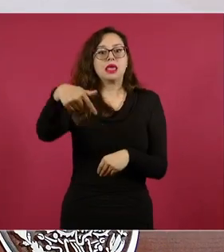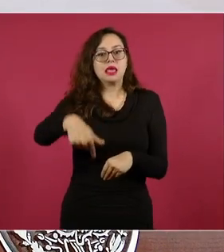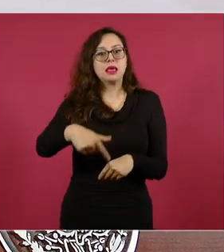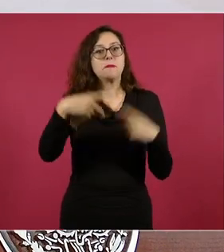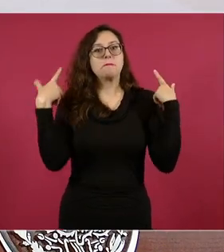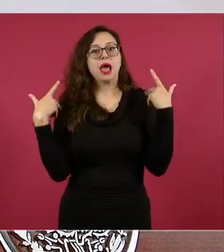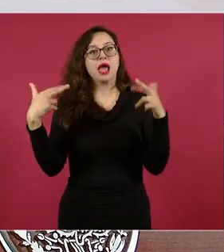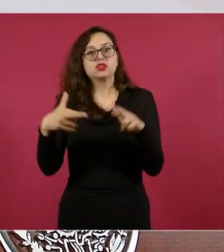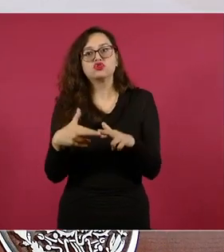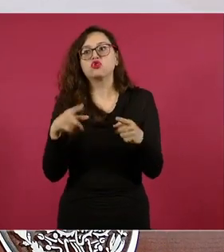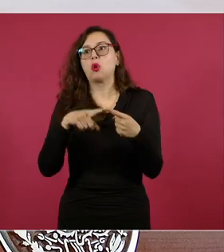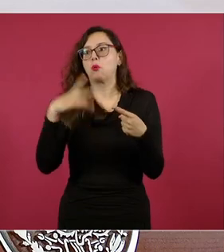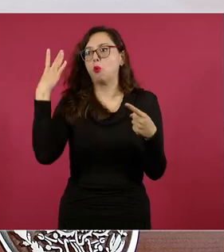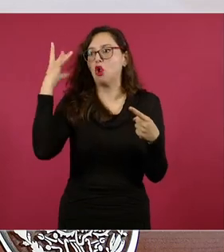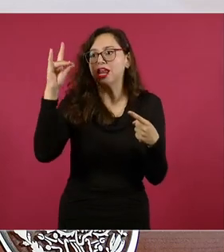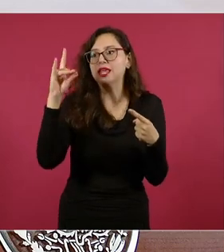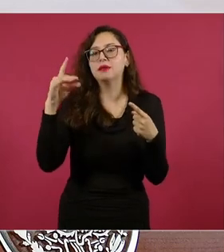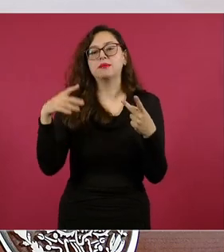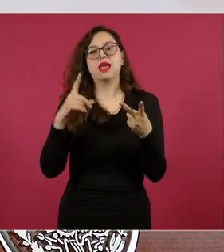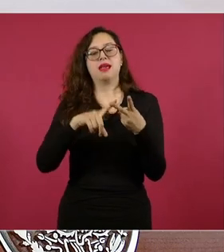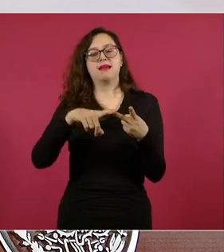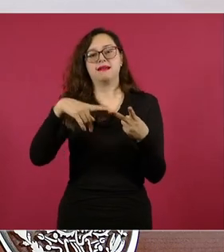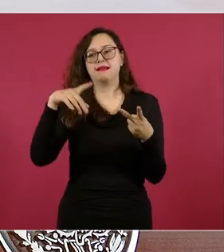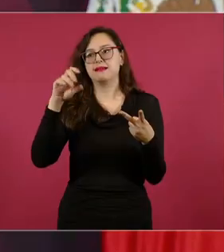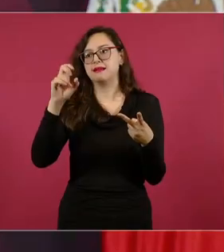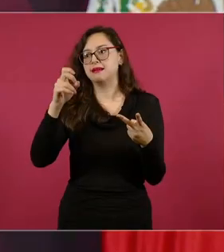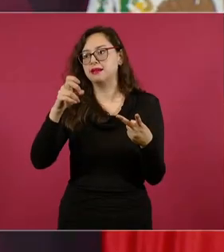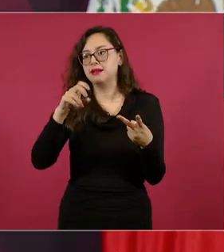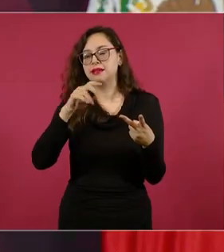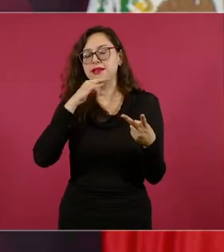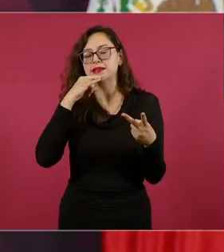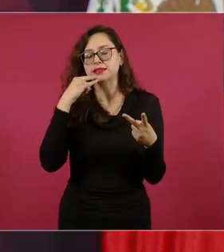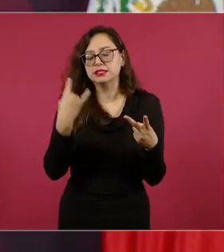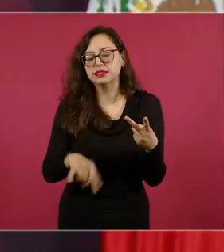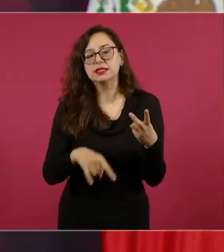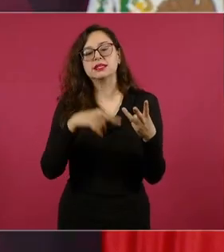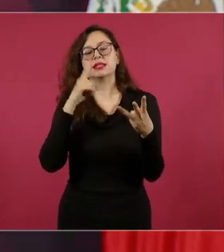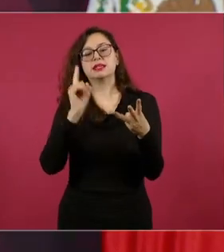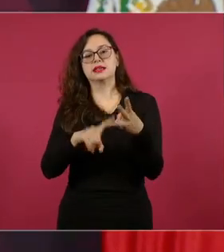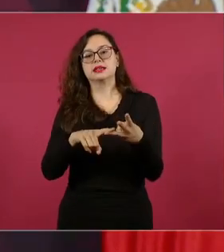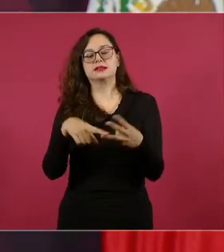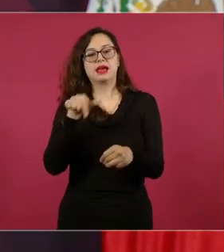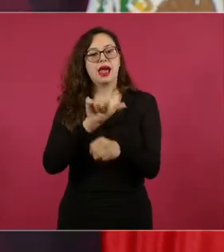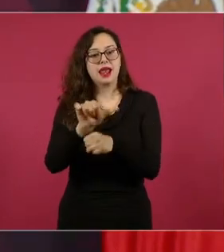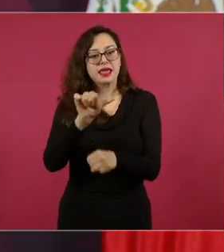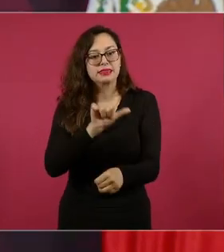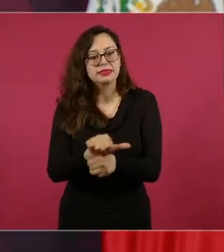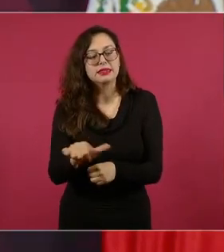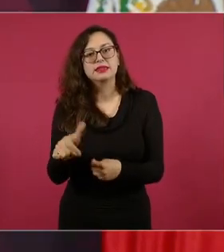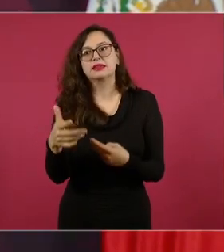Chile, de Argentina, de varios